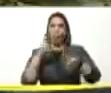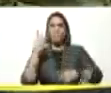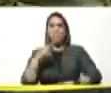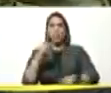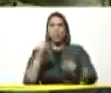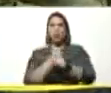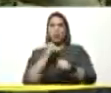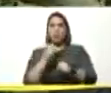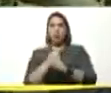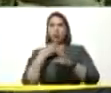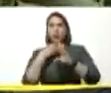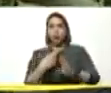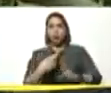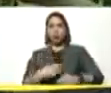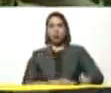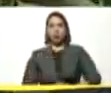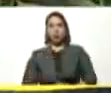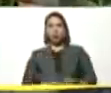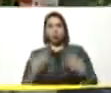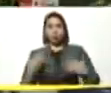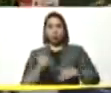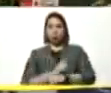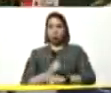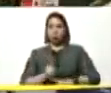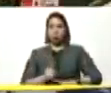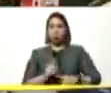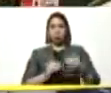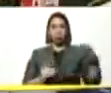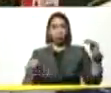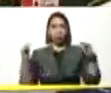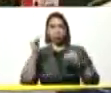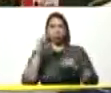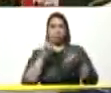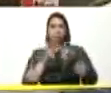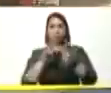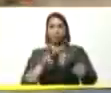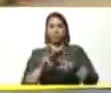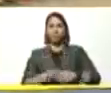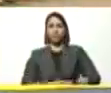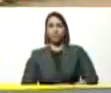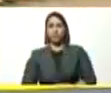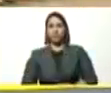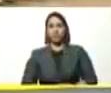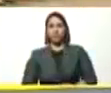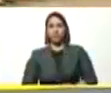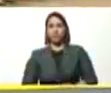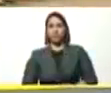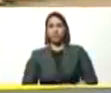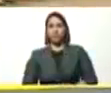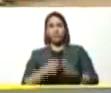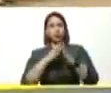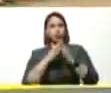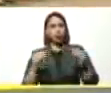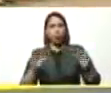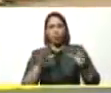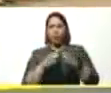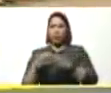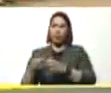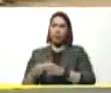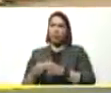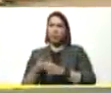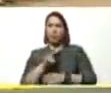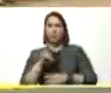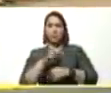los resultados, por mantener arriba a la Gran Misión Vivienda Venezuela, a todo su equipo,